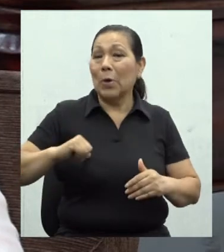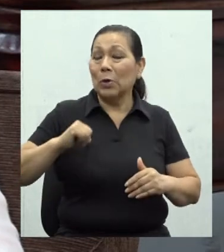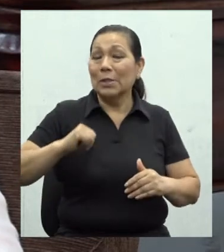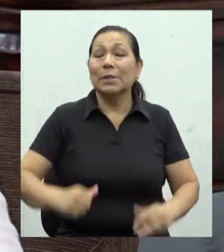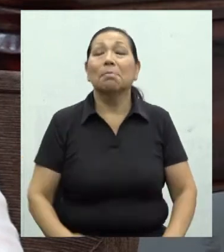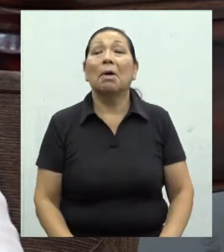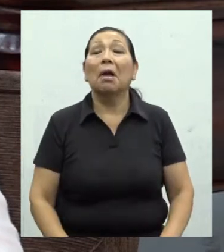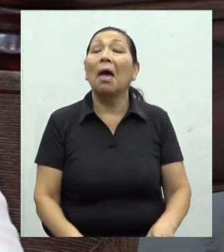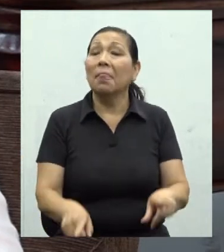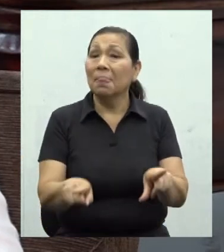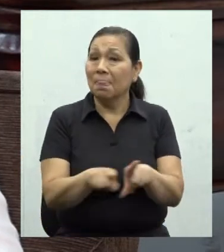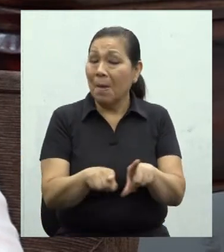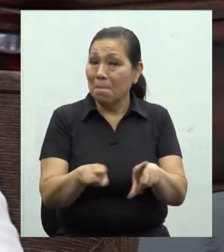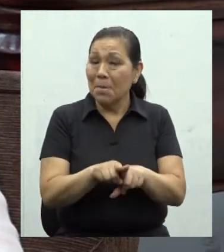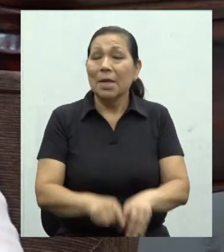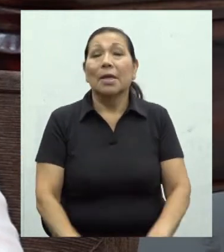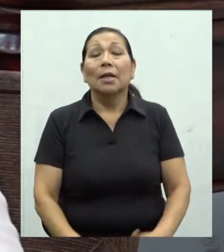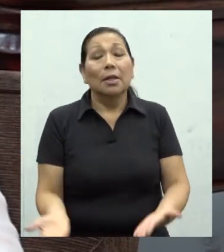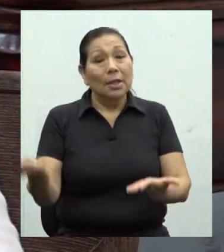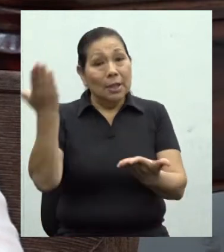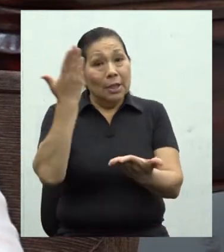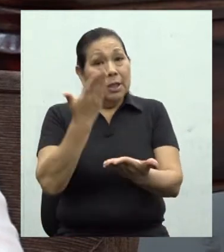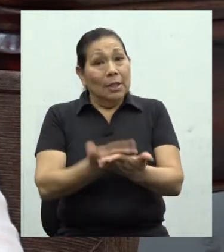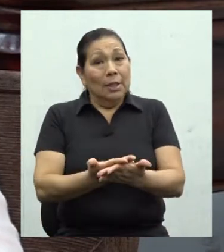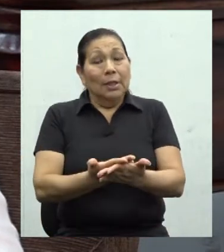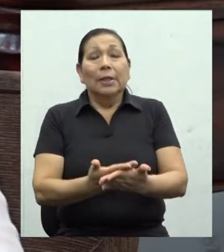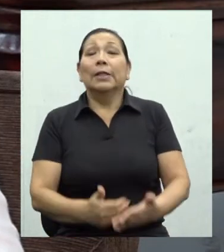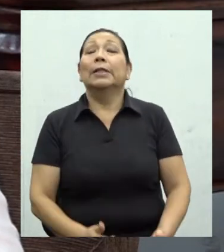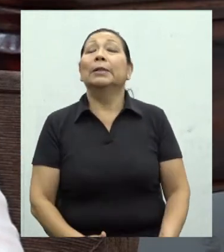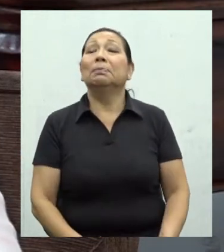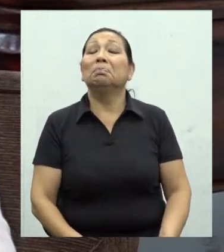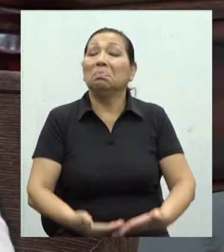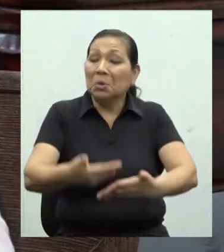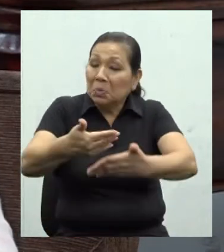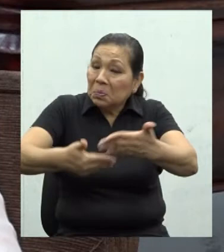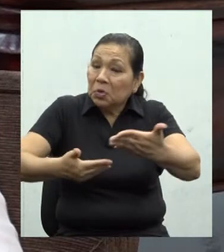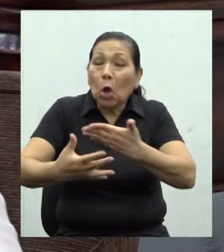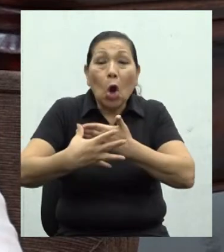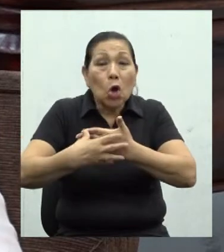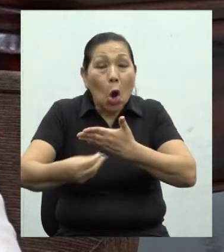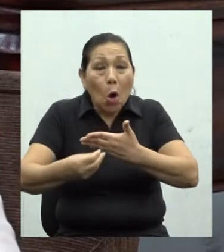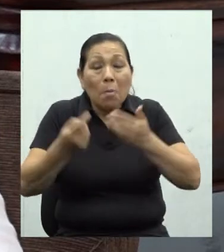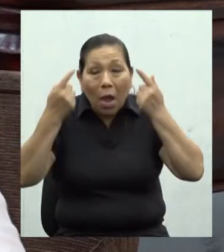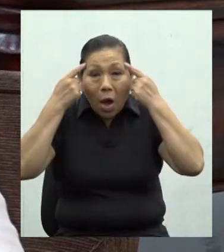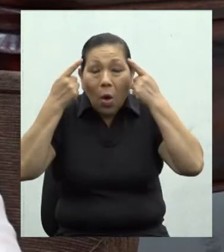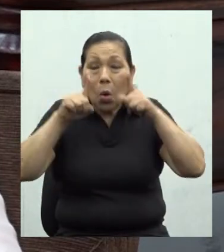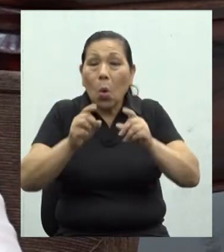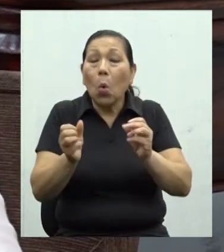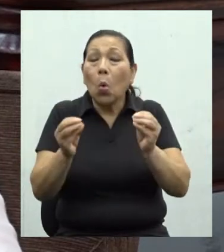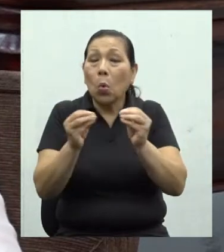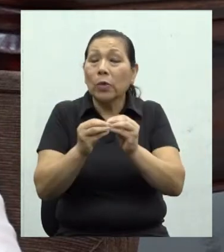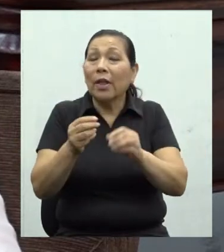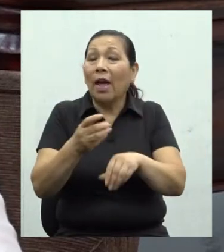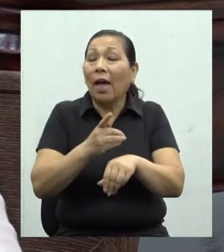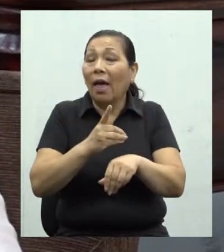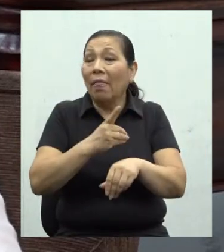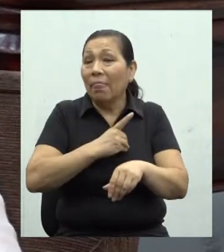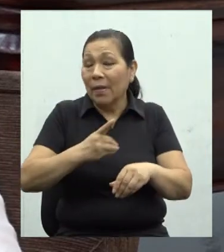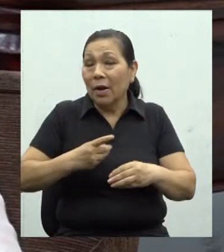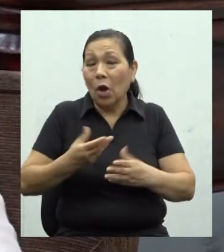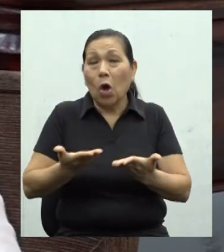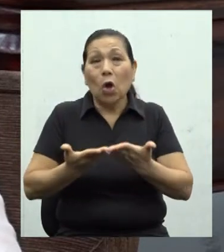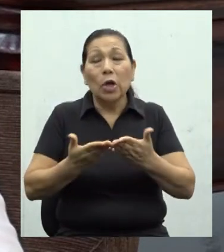municipales. Habrá que también adjuntar la copia del acuerdo de la Junta Directiva de los